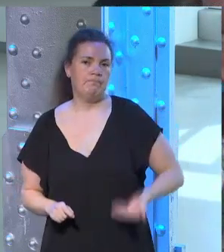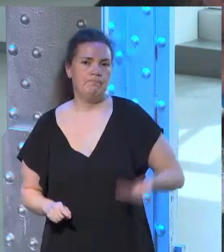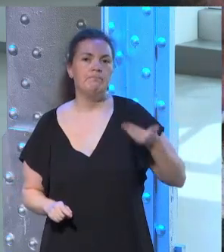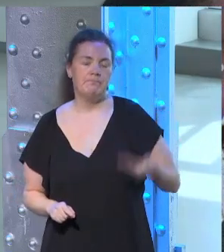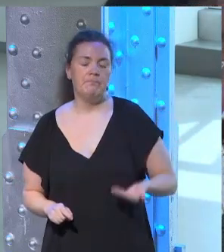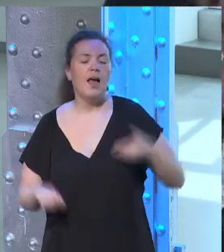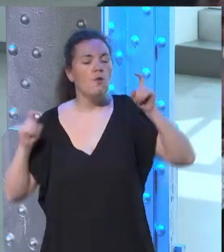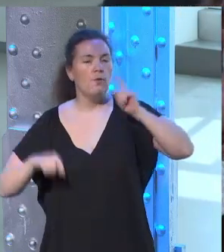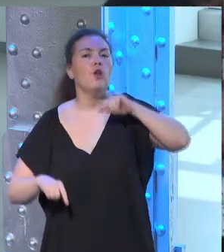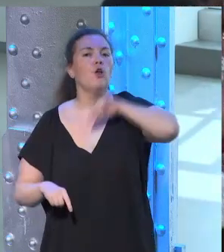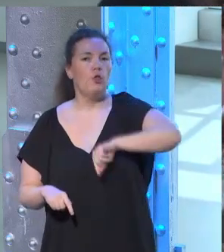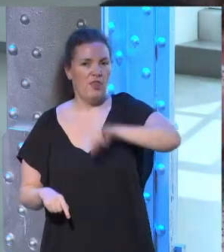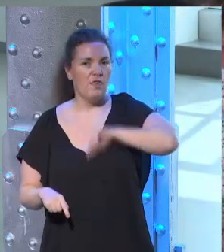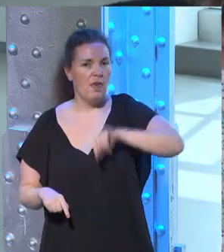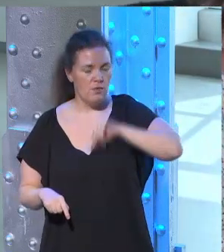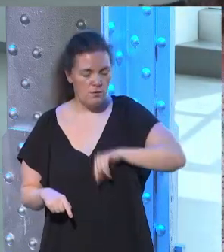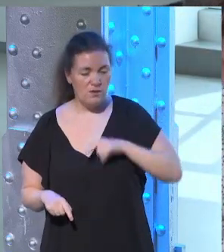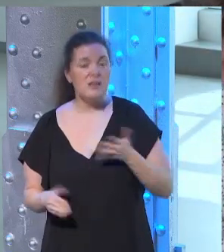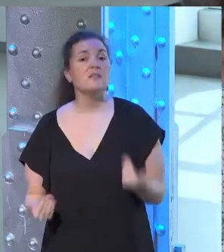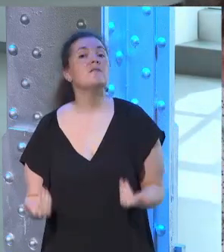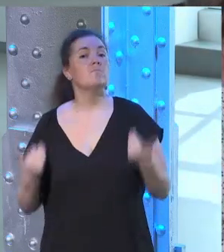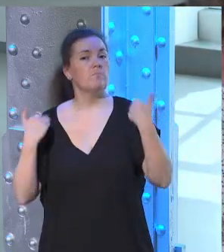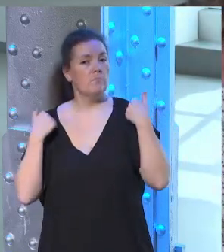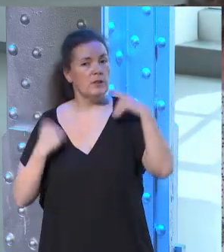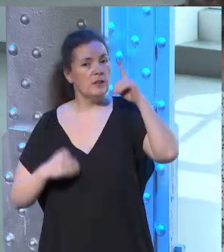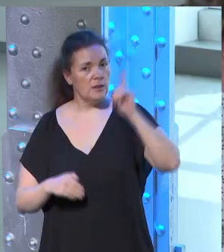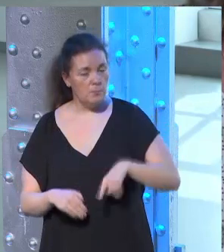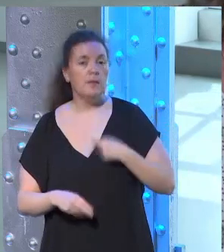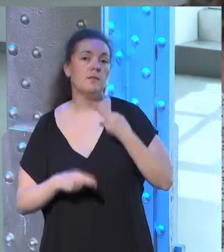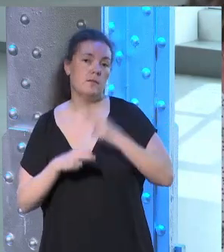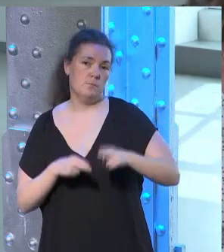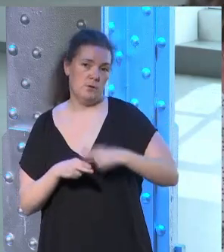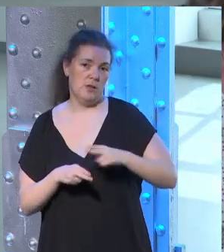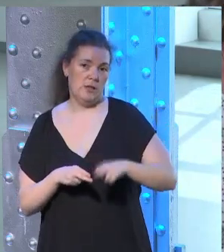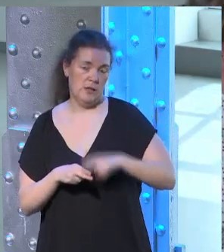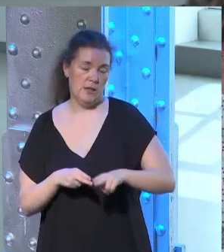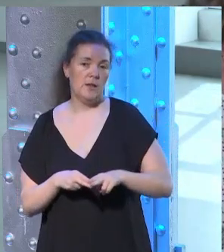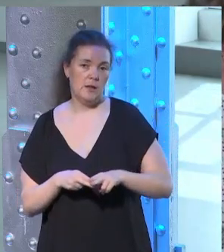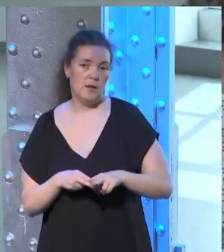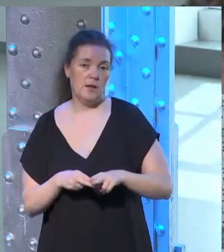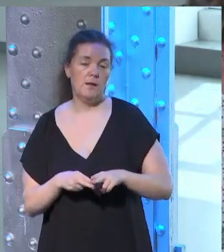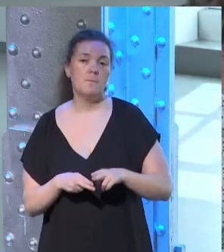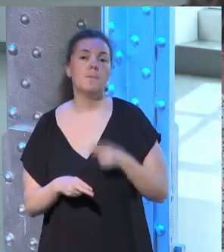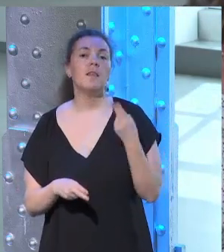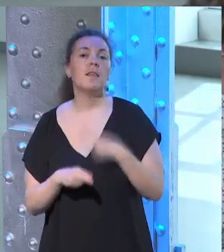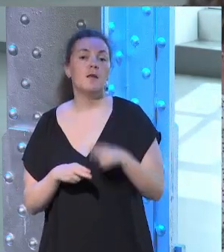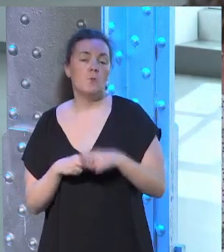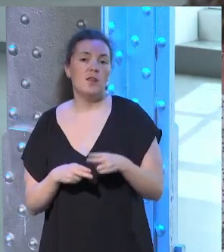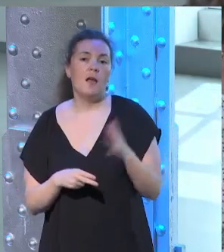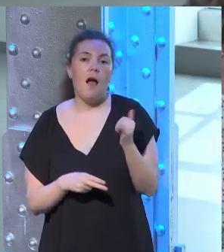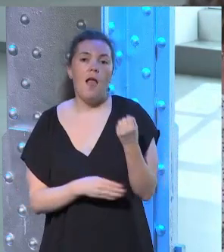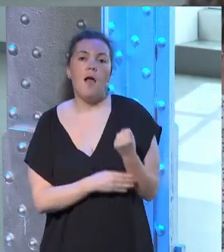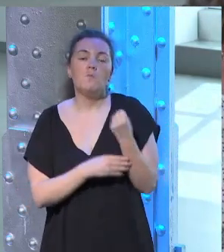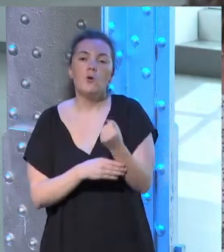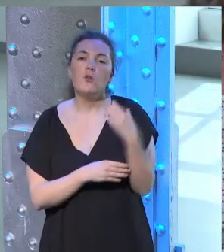y concienciación, y que es responsabilidad también de la política, ¿no?, que se apoya en los avances en la ciencia